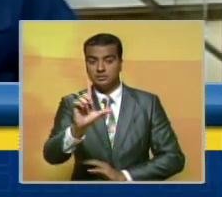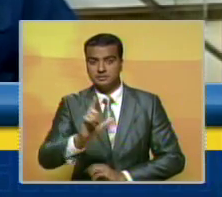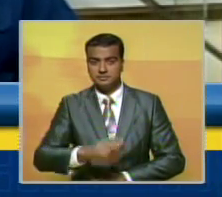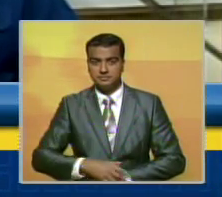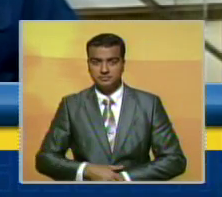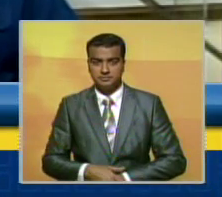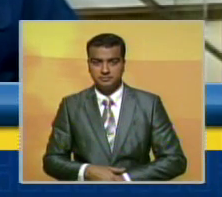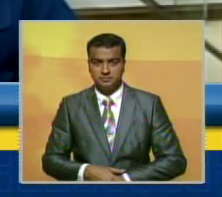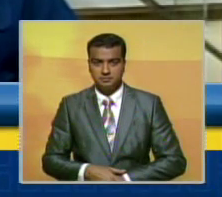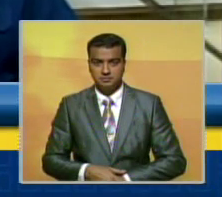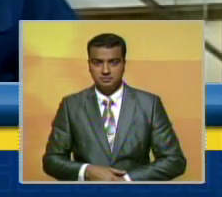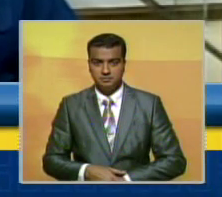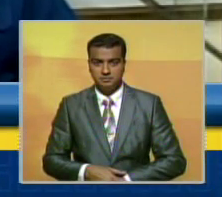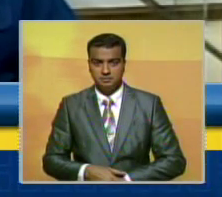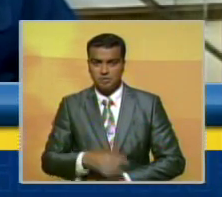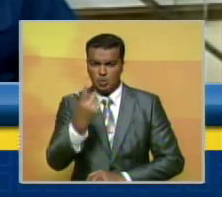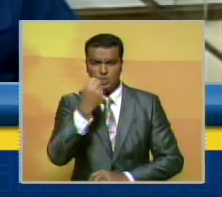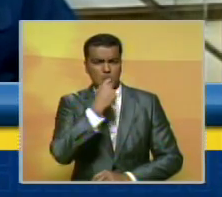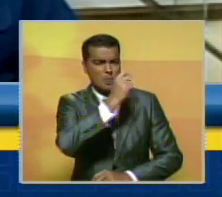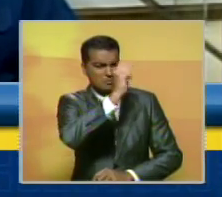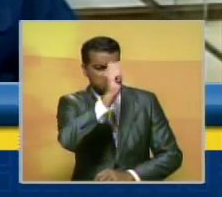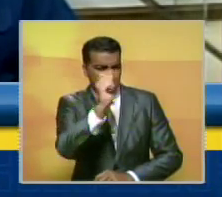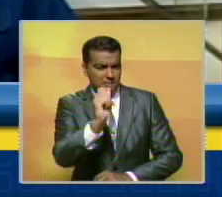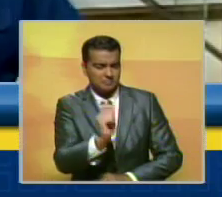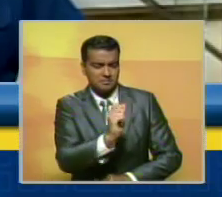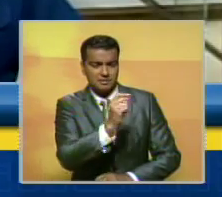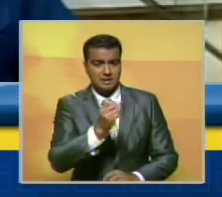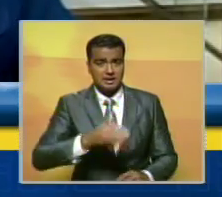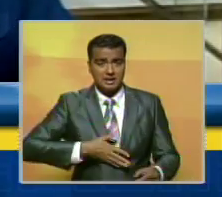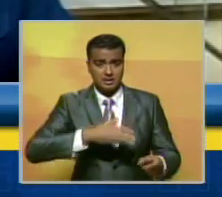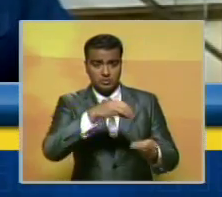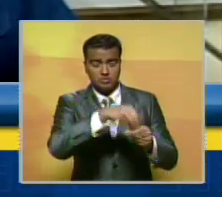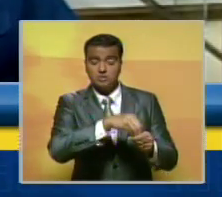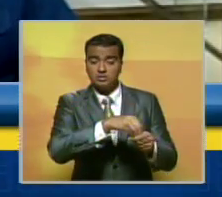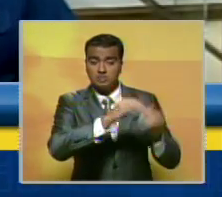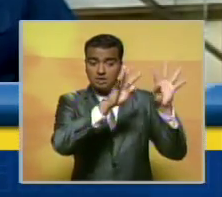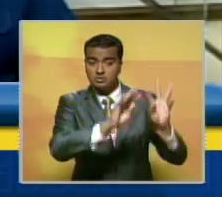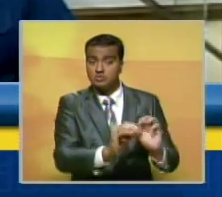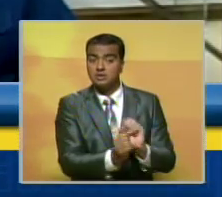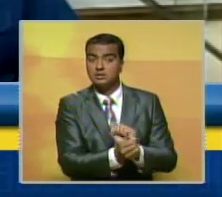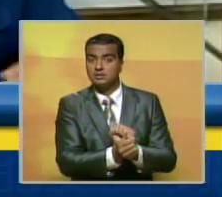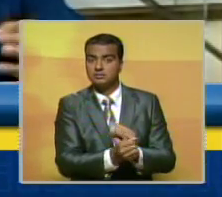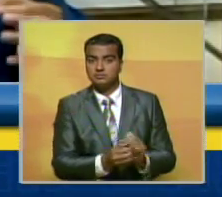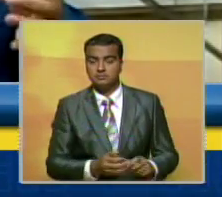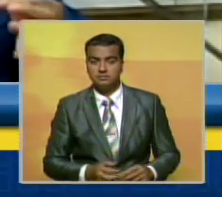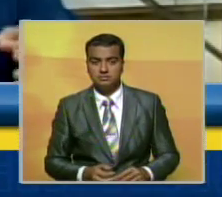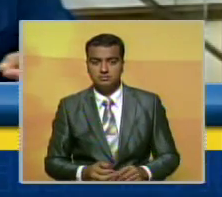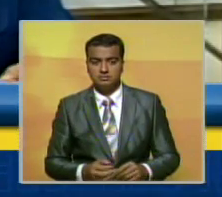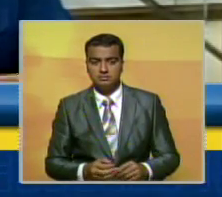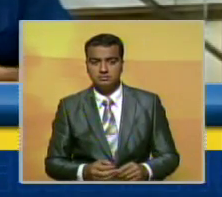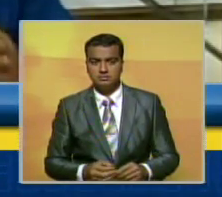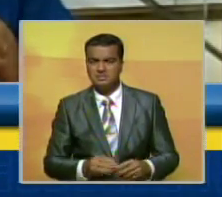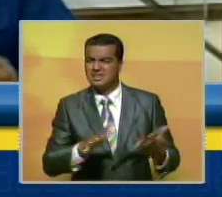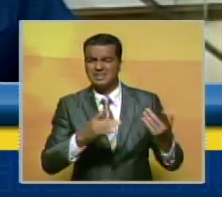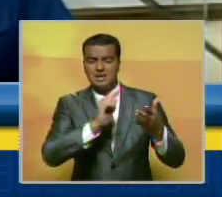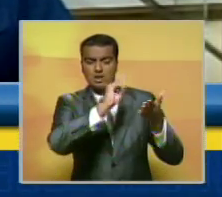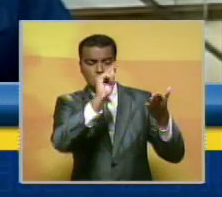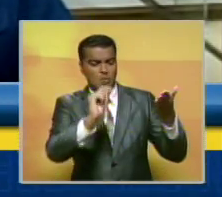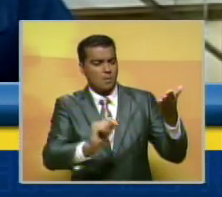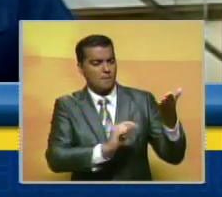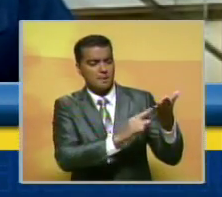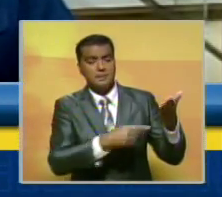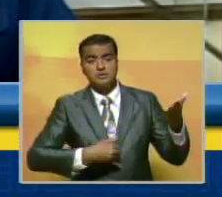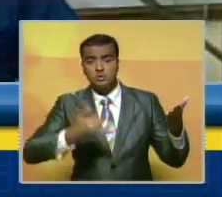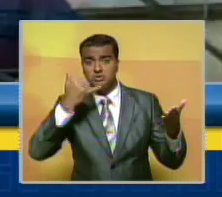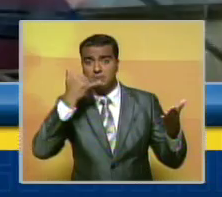López unos mapas que pretendían introducirlo a su celda. Adivinen mapas de qué. Yo acabo de llamar